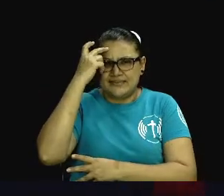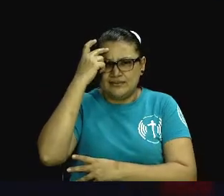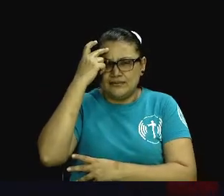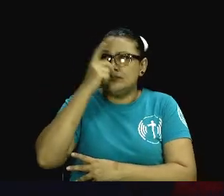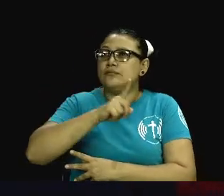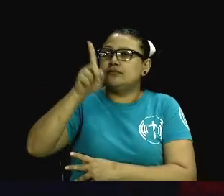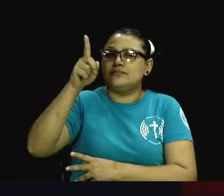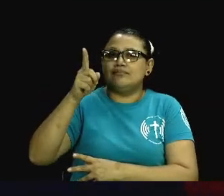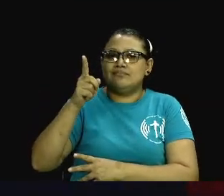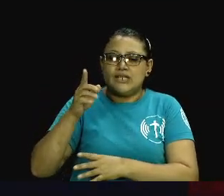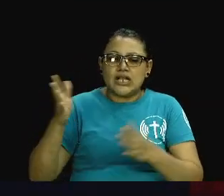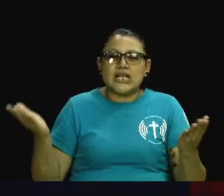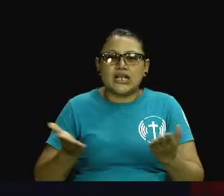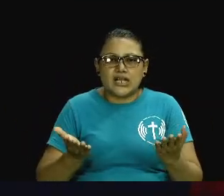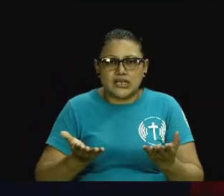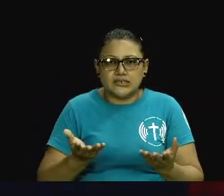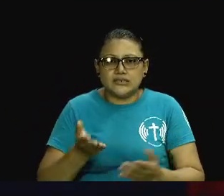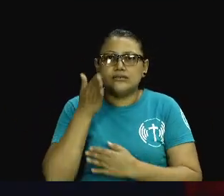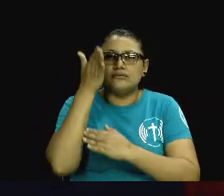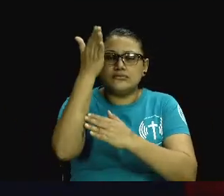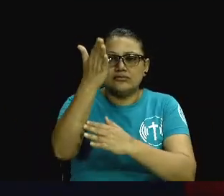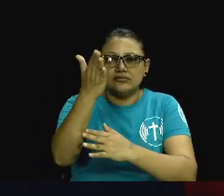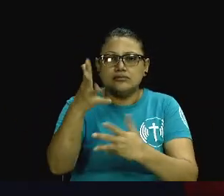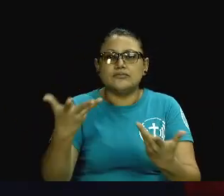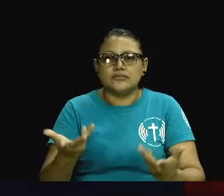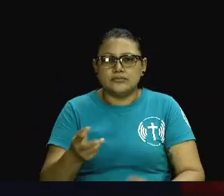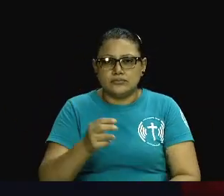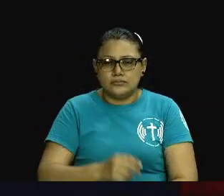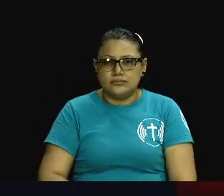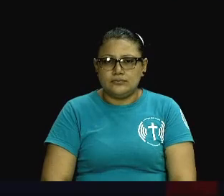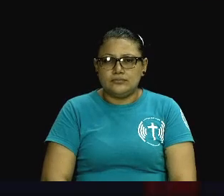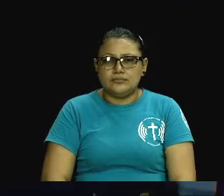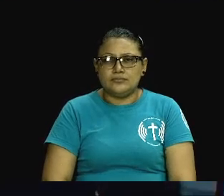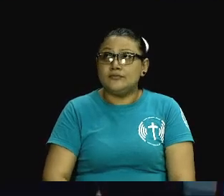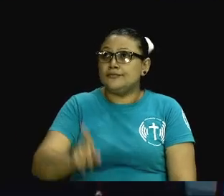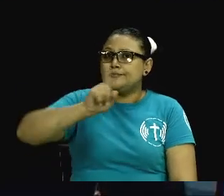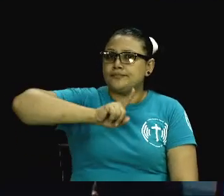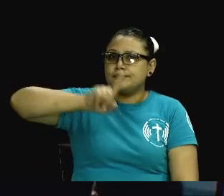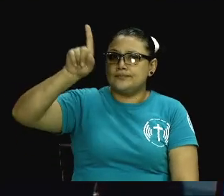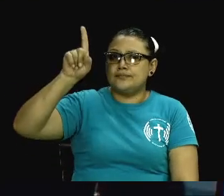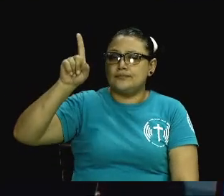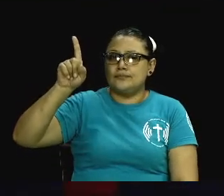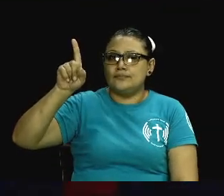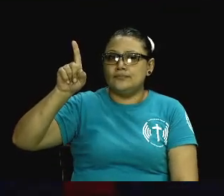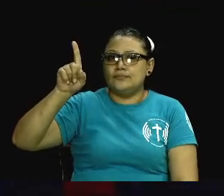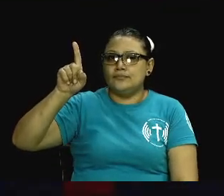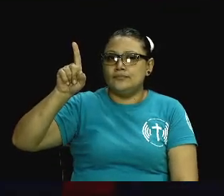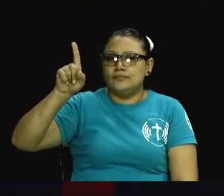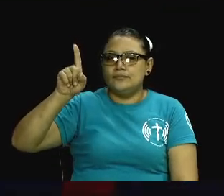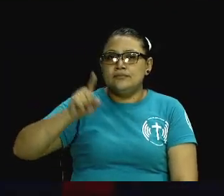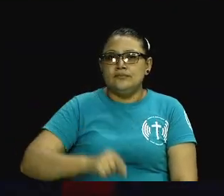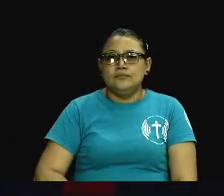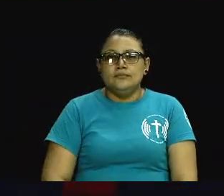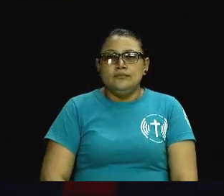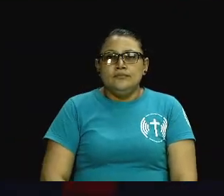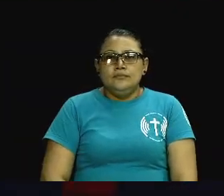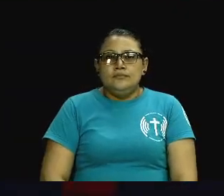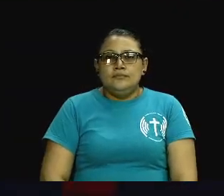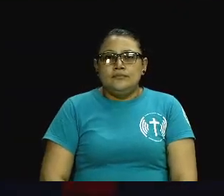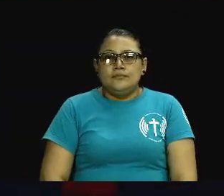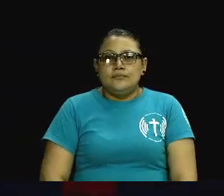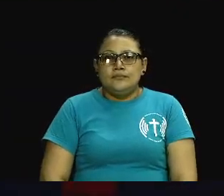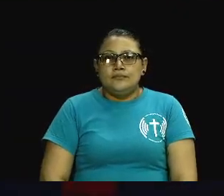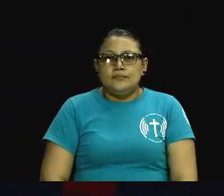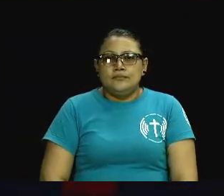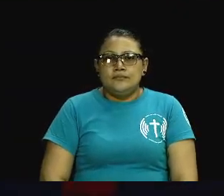pero no vengas a decir que miren no porque dios al fijarse en esta pequeña señal que la vemos en un minuto